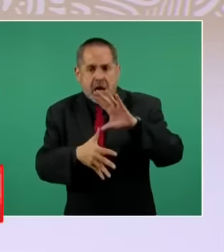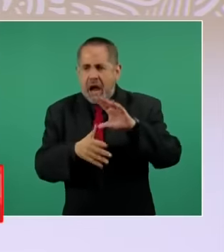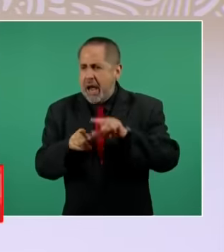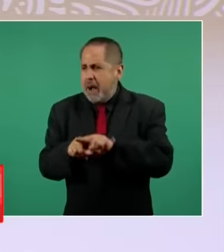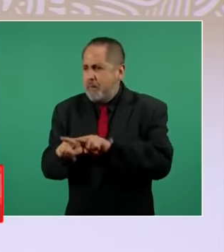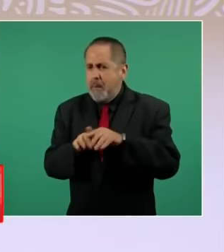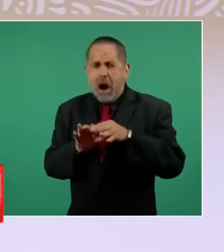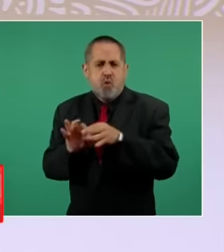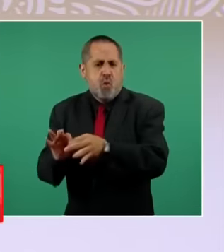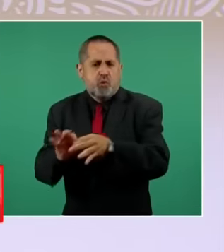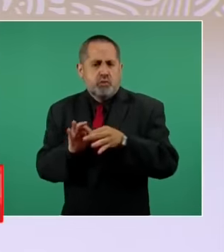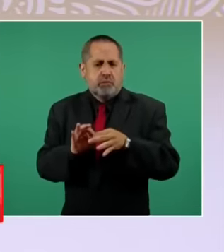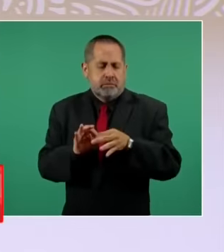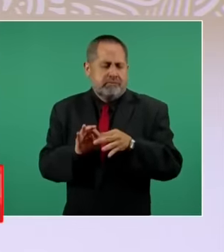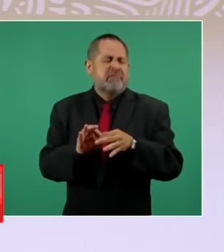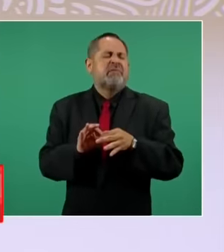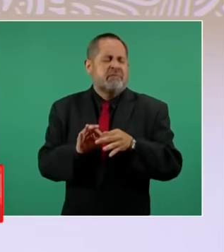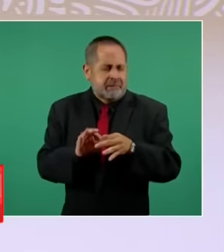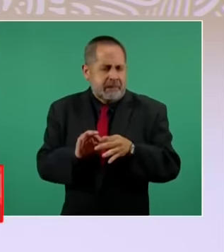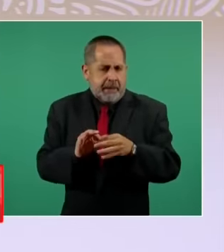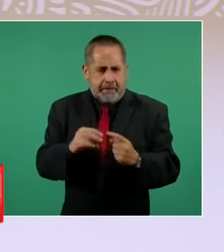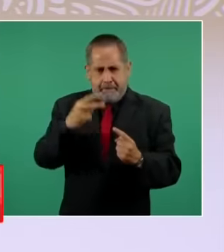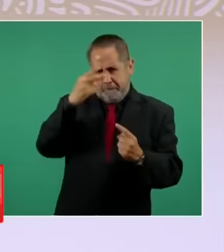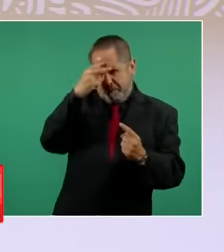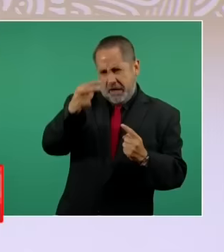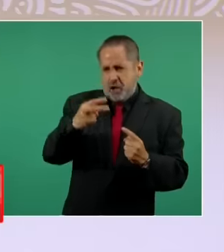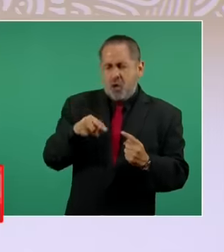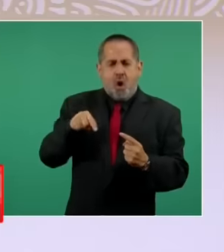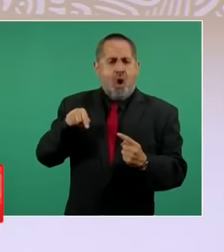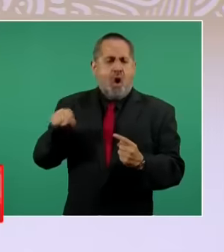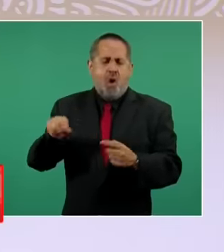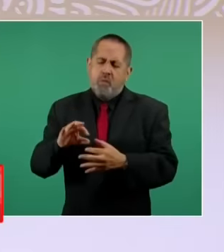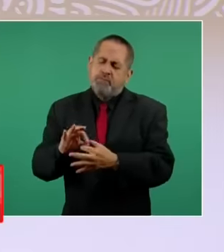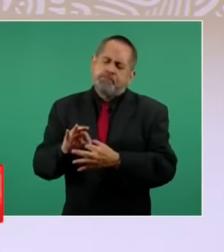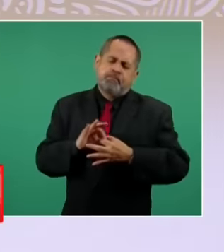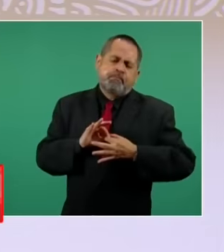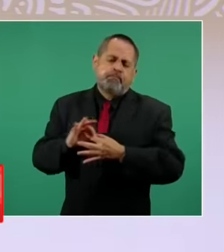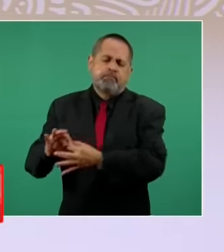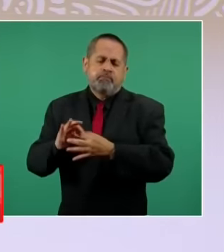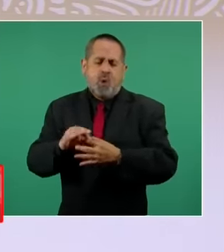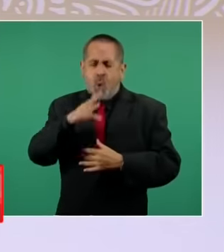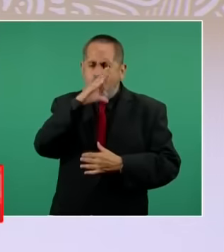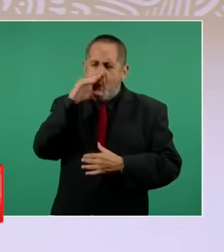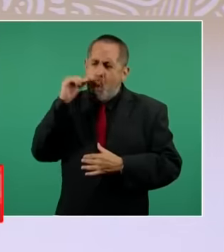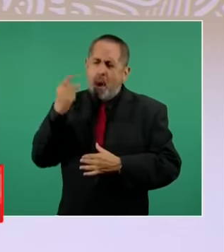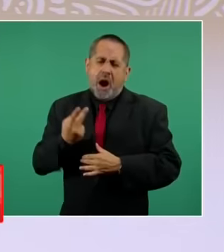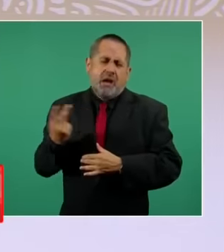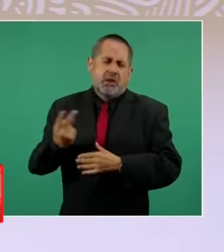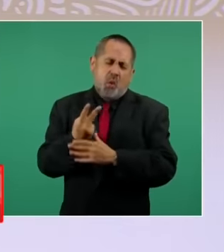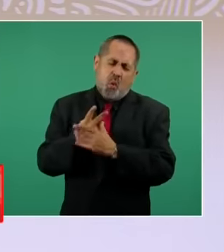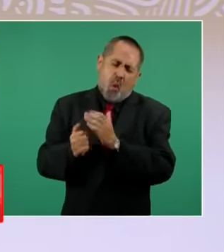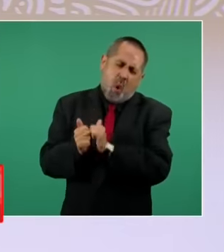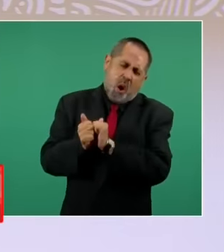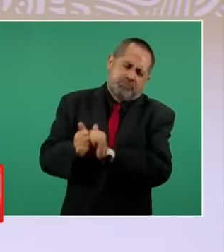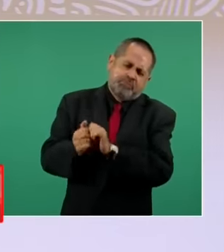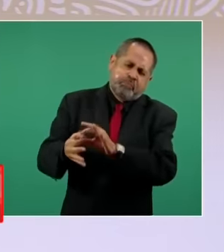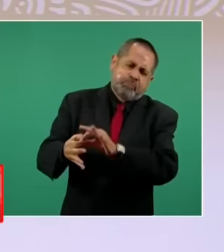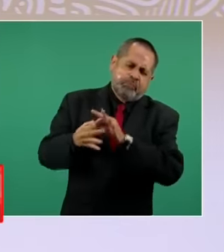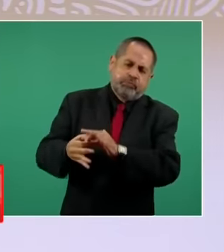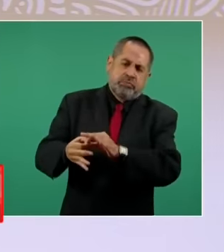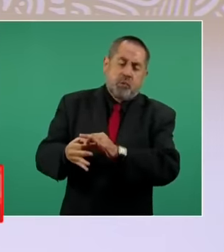cuenta, por muchas razones, como uno de los más entrañables para Cuba. Ese afecto